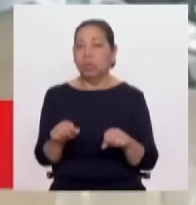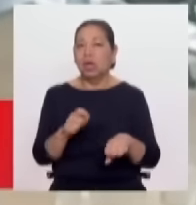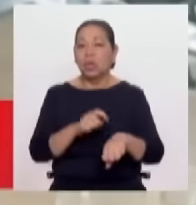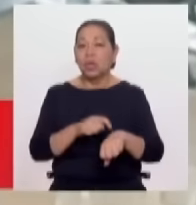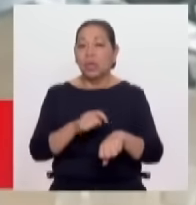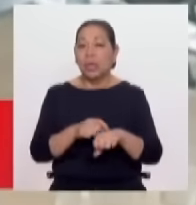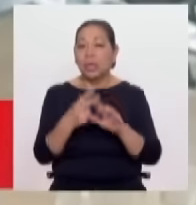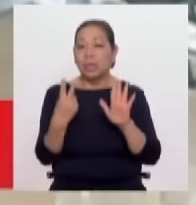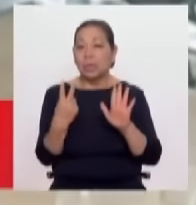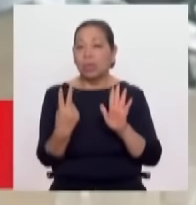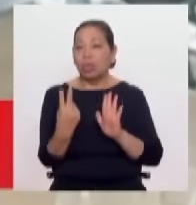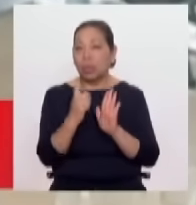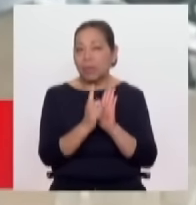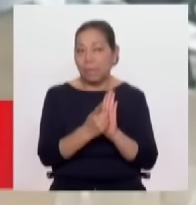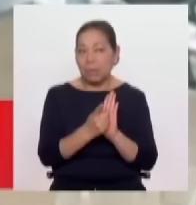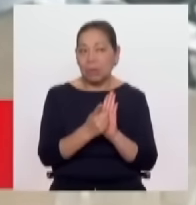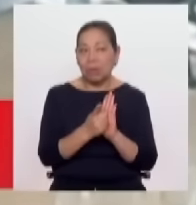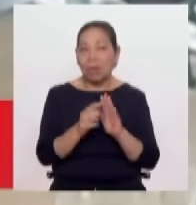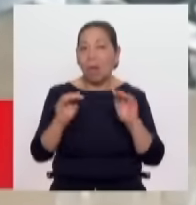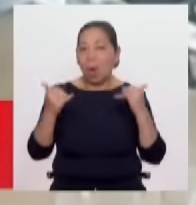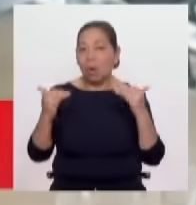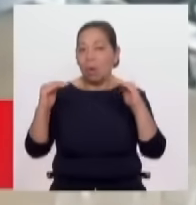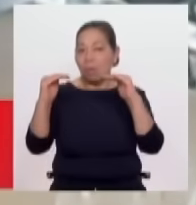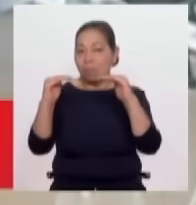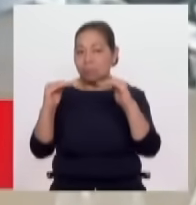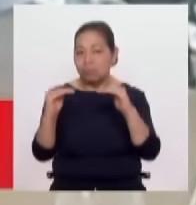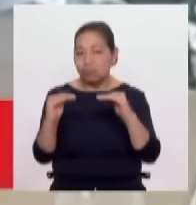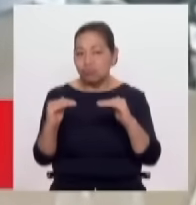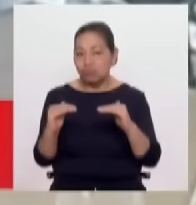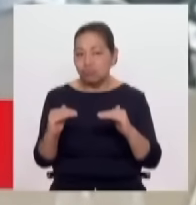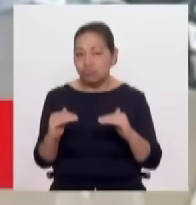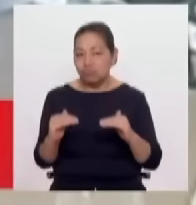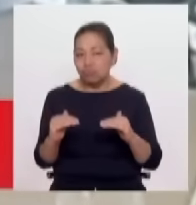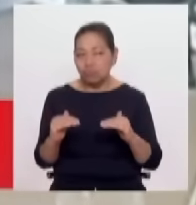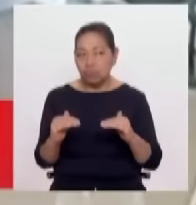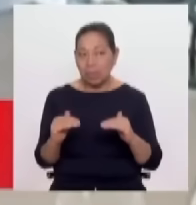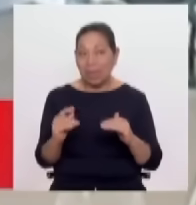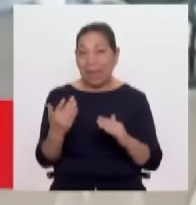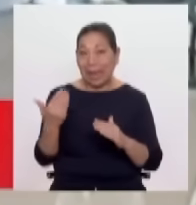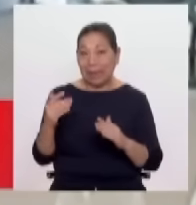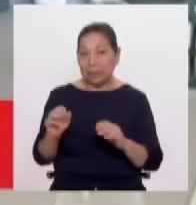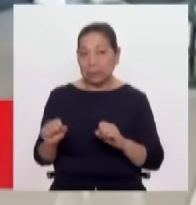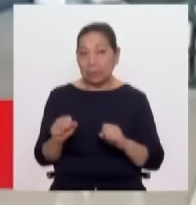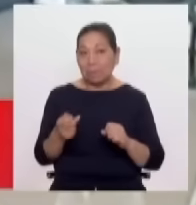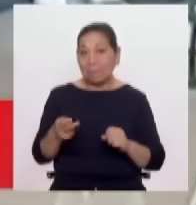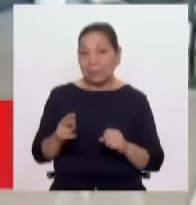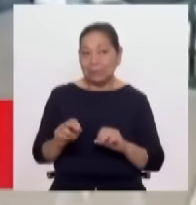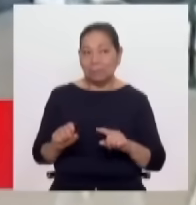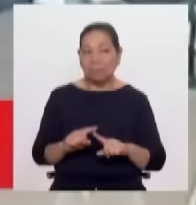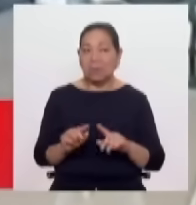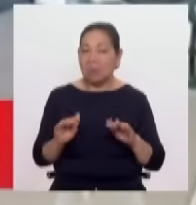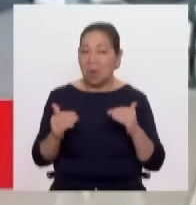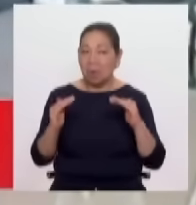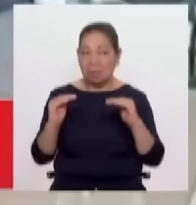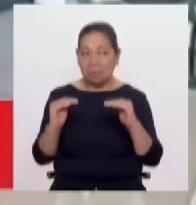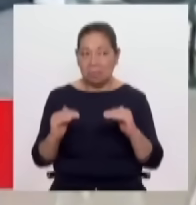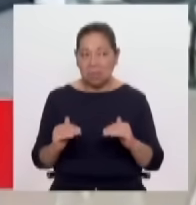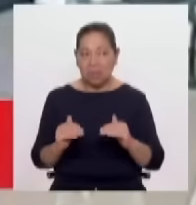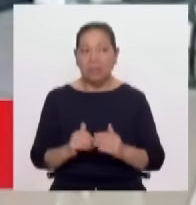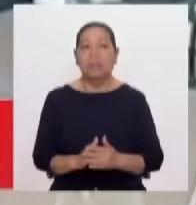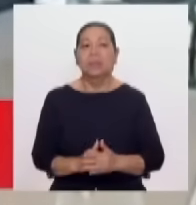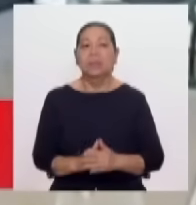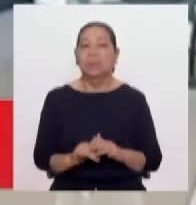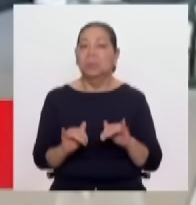Sí, 7:12. Pero ya está bajando. El remesón ha sido más fuerte hace unos segundos. Sí, la intensidad, ¿no? Pero ya bajó ya. ya